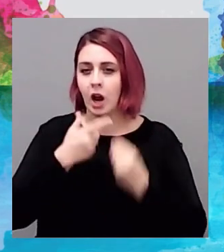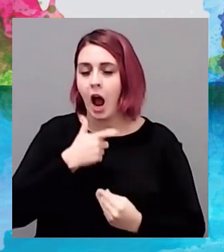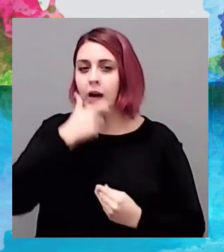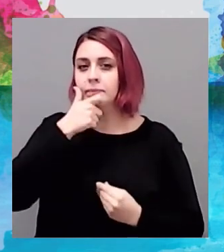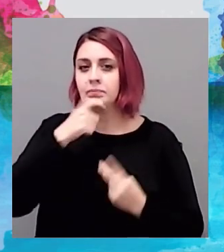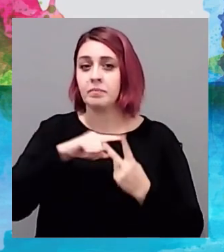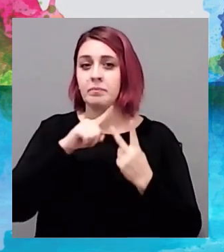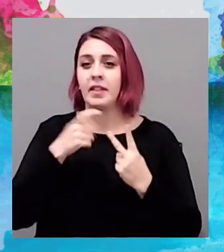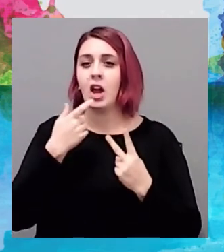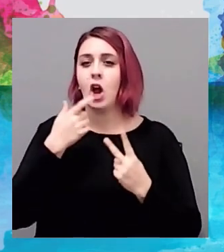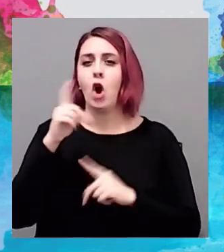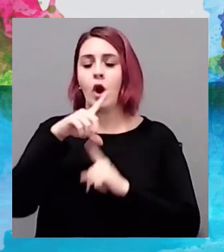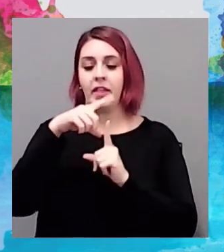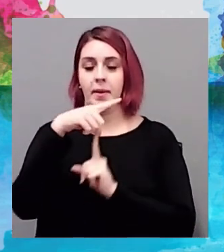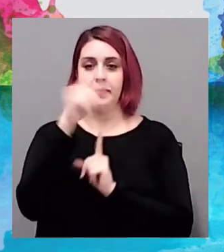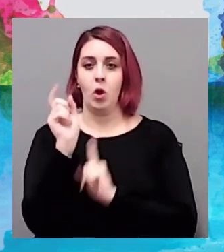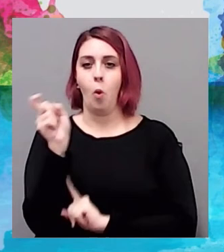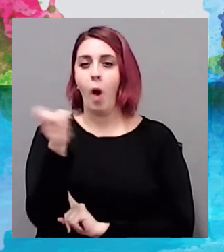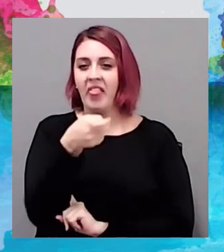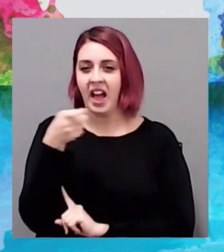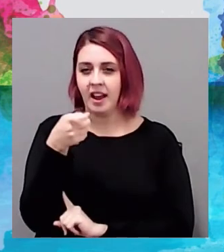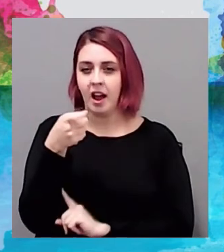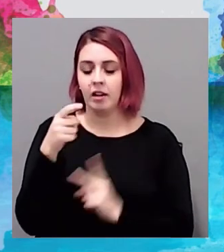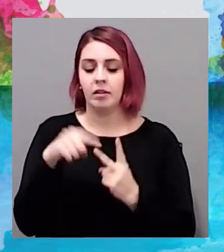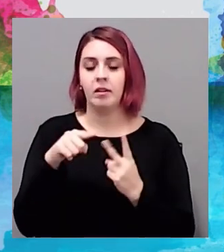guadaña, parece una luna